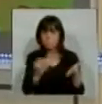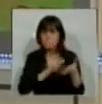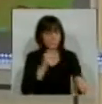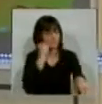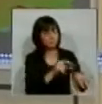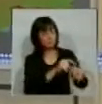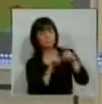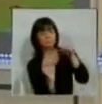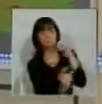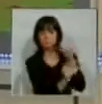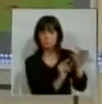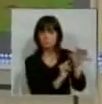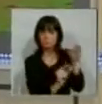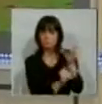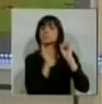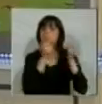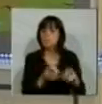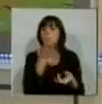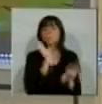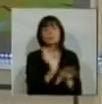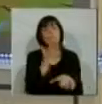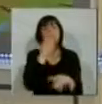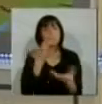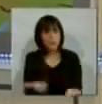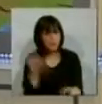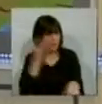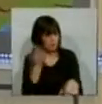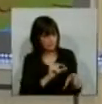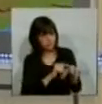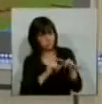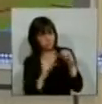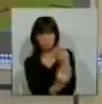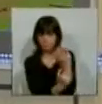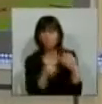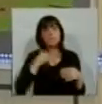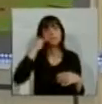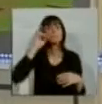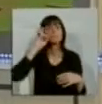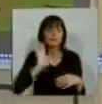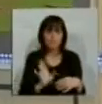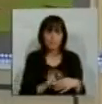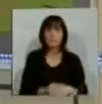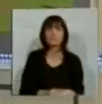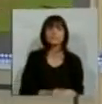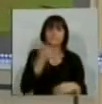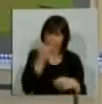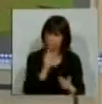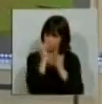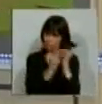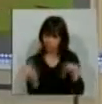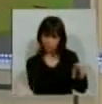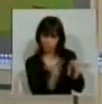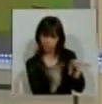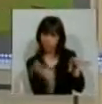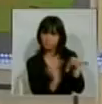del reloj también con papel inteligente, con tinta electrónica, que permitiría tener información en